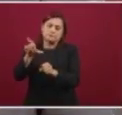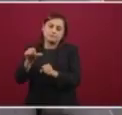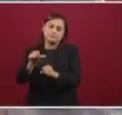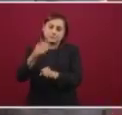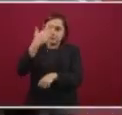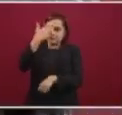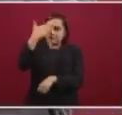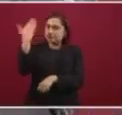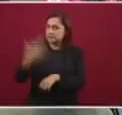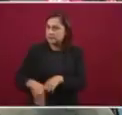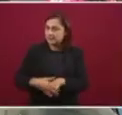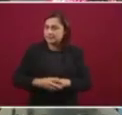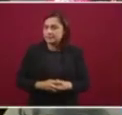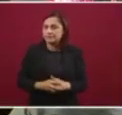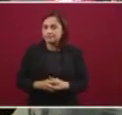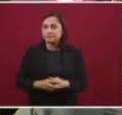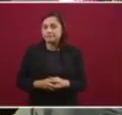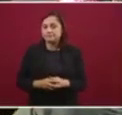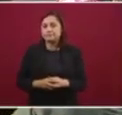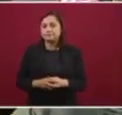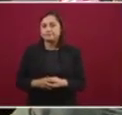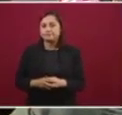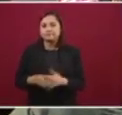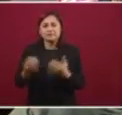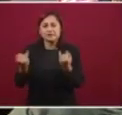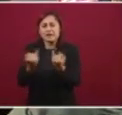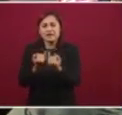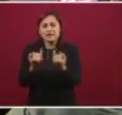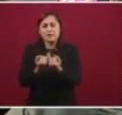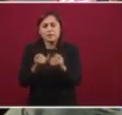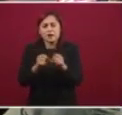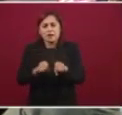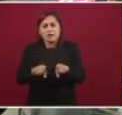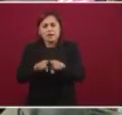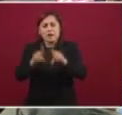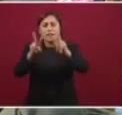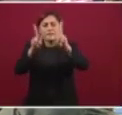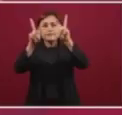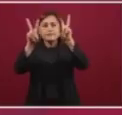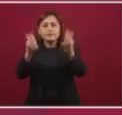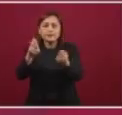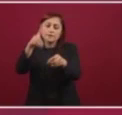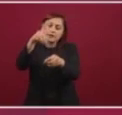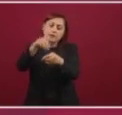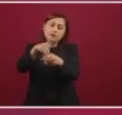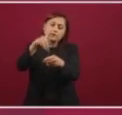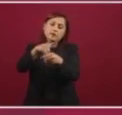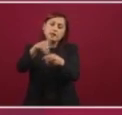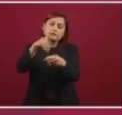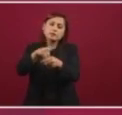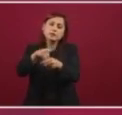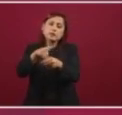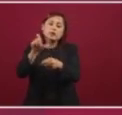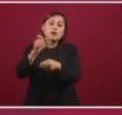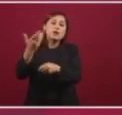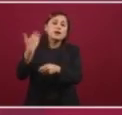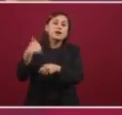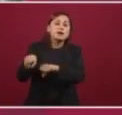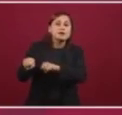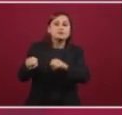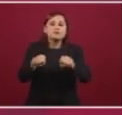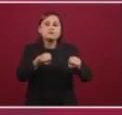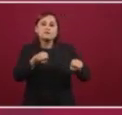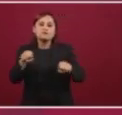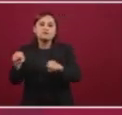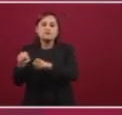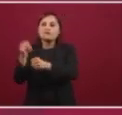Sí, es lo mismo de las donaciones por temblores. Los